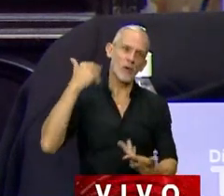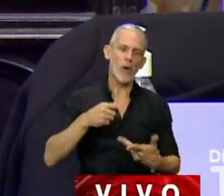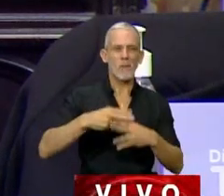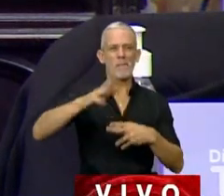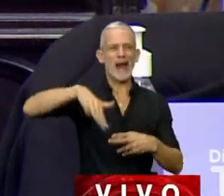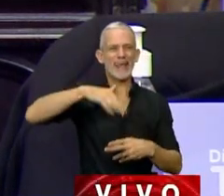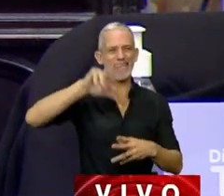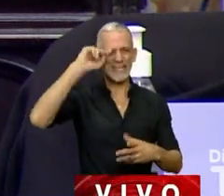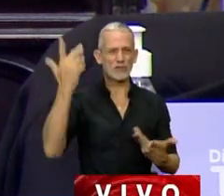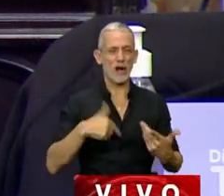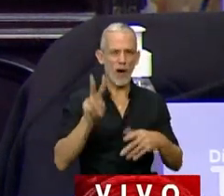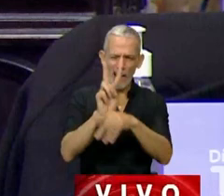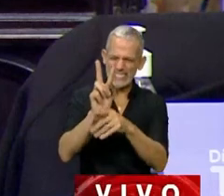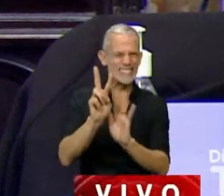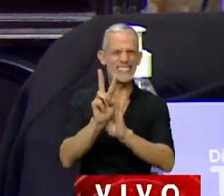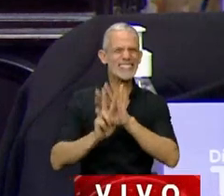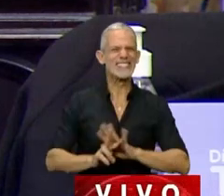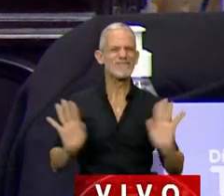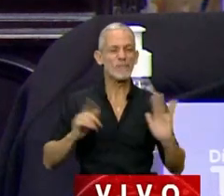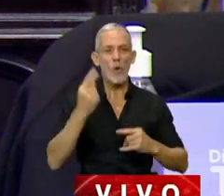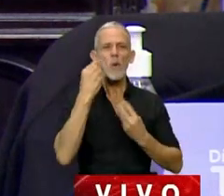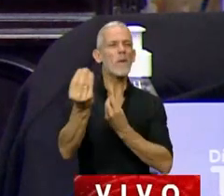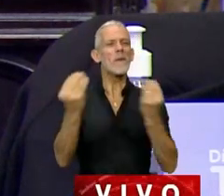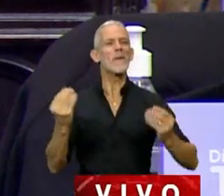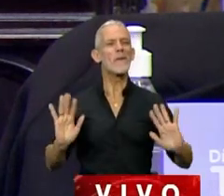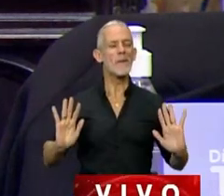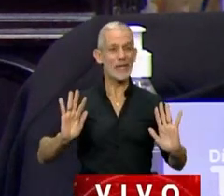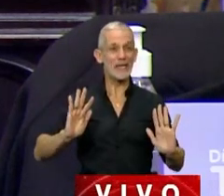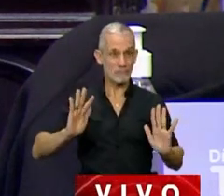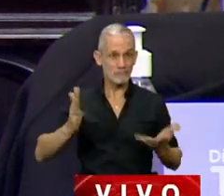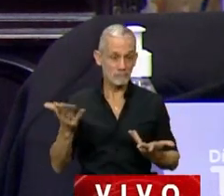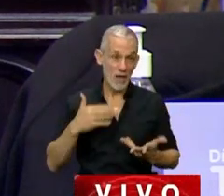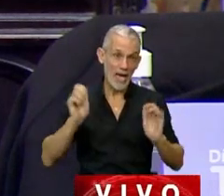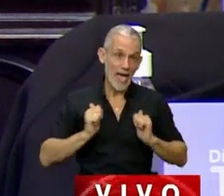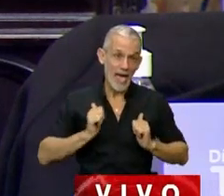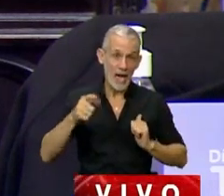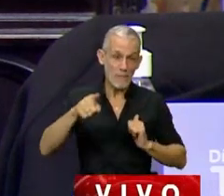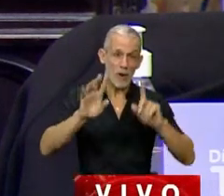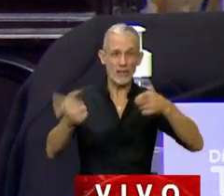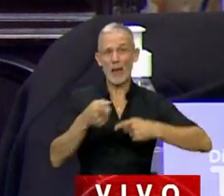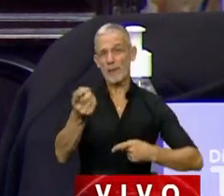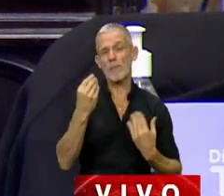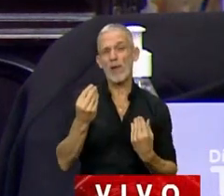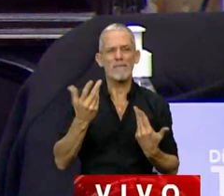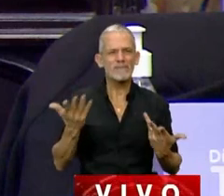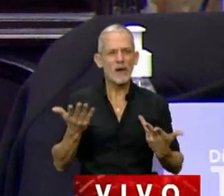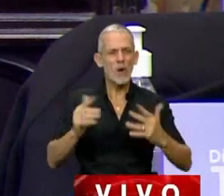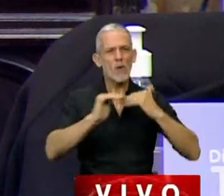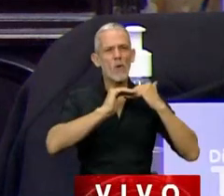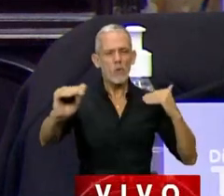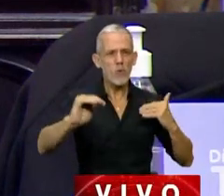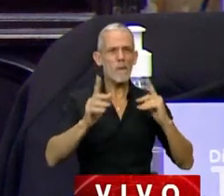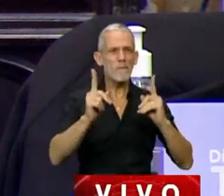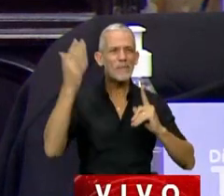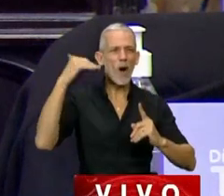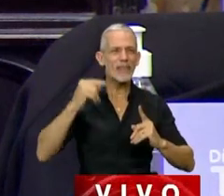parques nacionales. Hoy la mirada que tenemos, y que a ser sinceros, y espero que también lo reconozcan, empezamos y sostuvimos durante